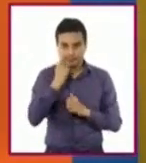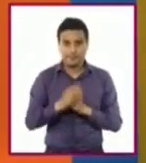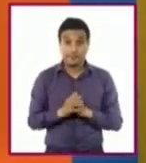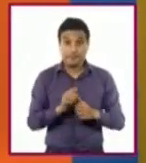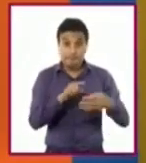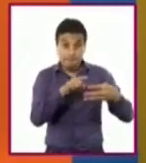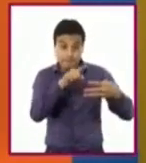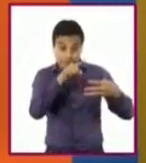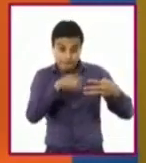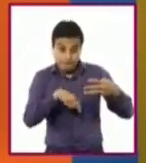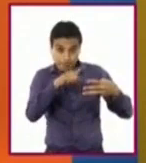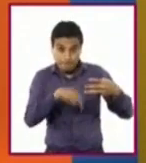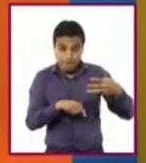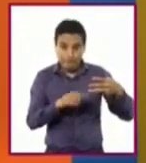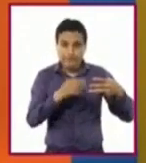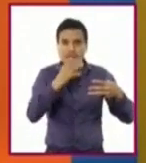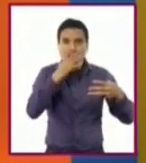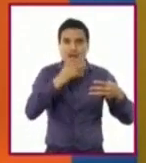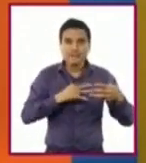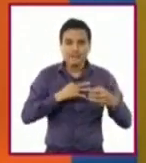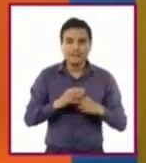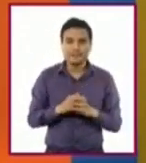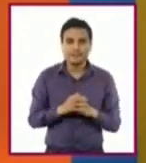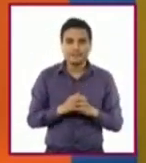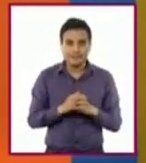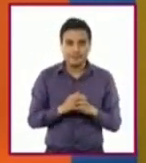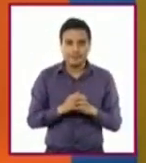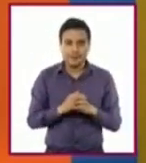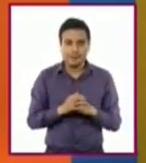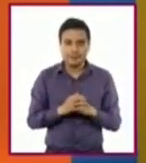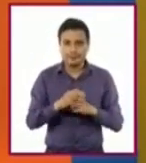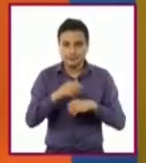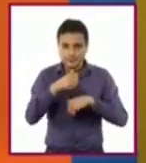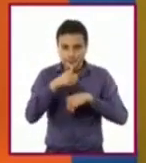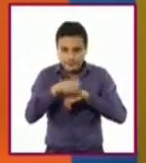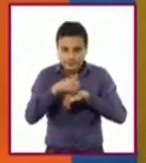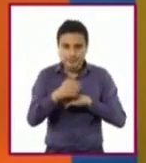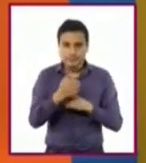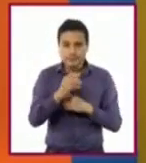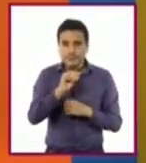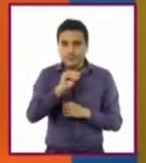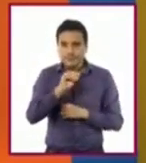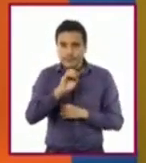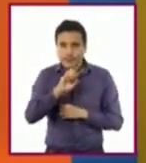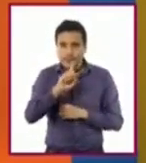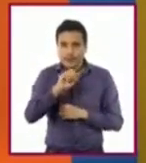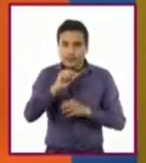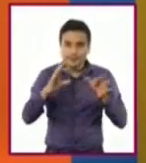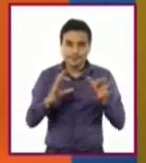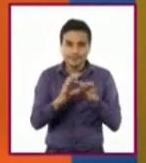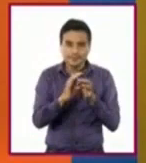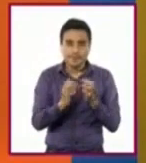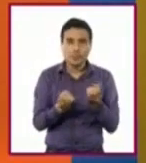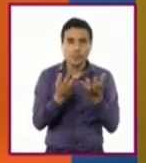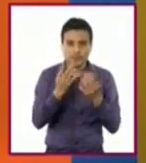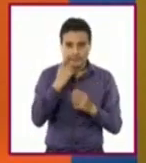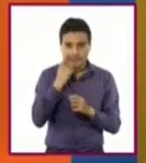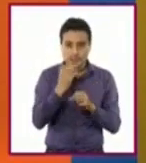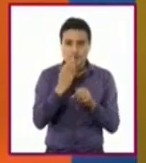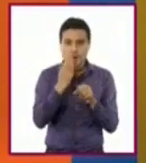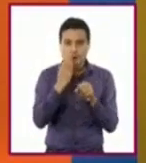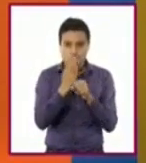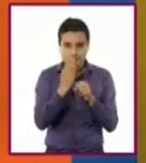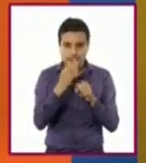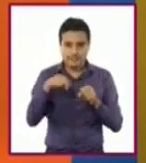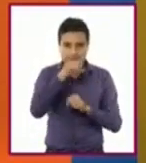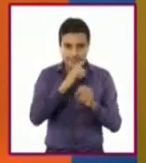nos informan sobre cuánto se aleja de la media aritmética los valores de la distribución por ahora solo estudiaremos